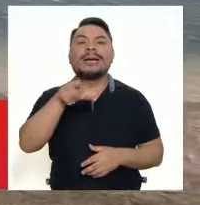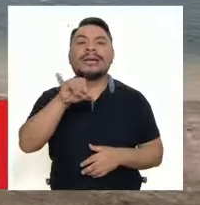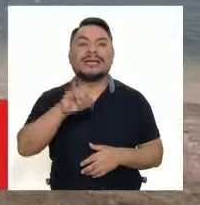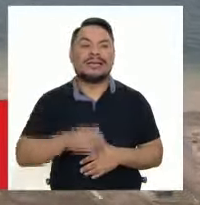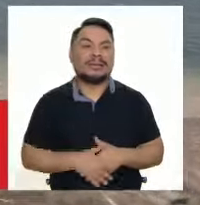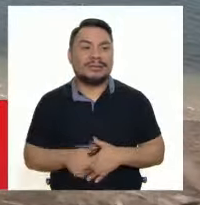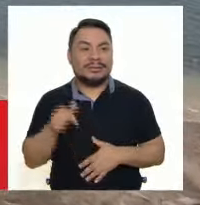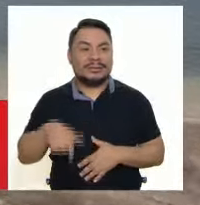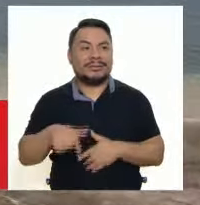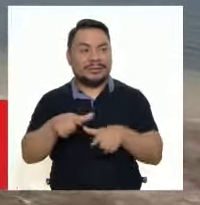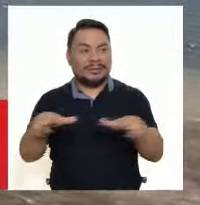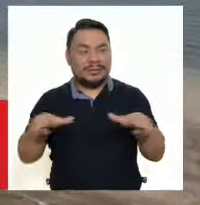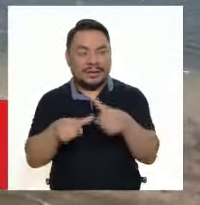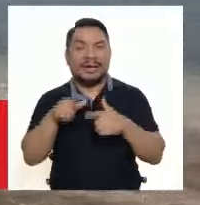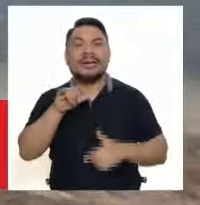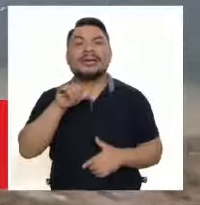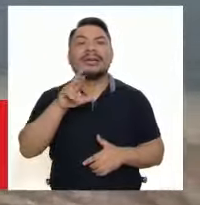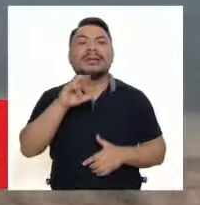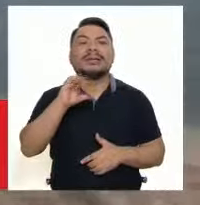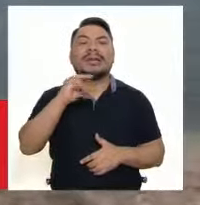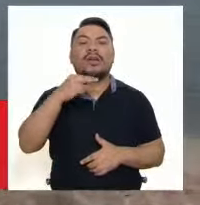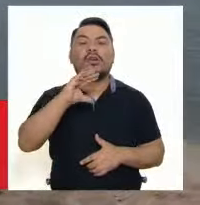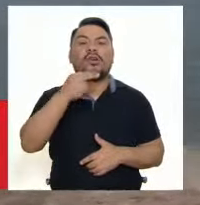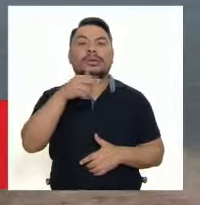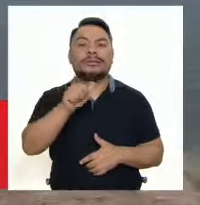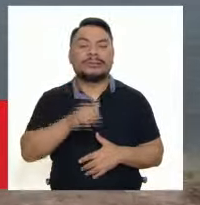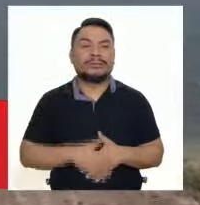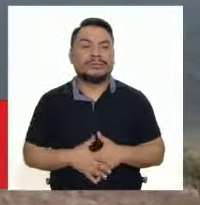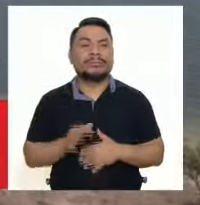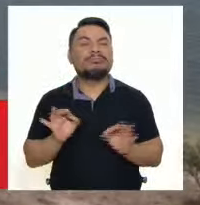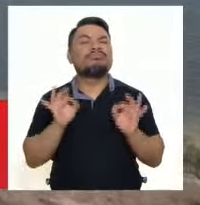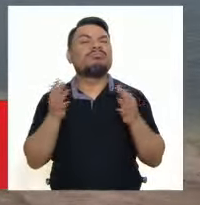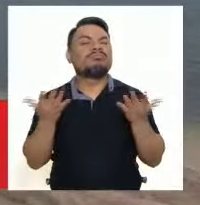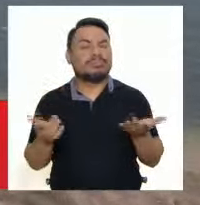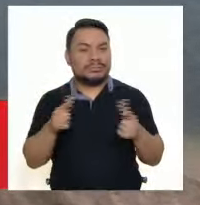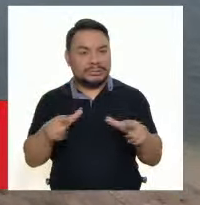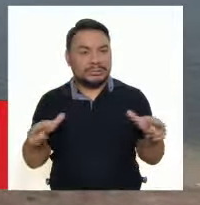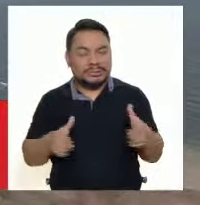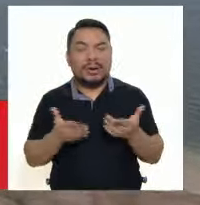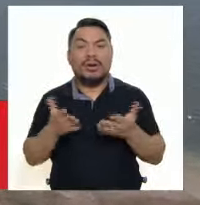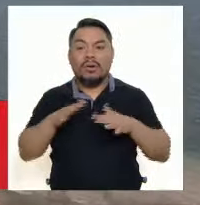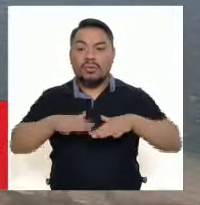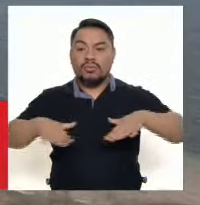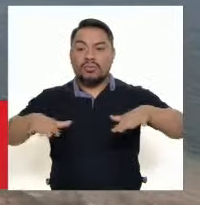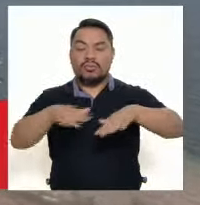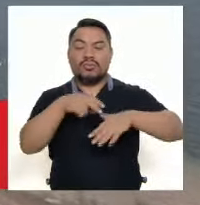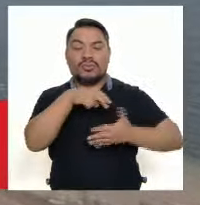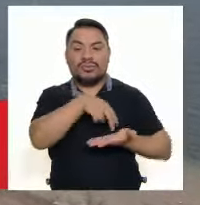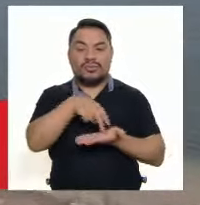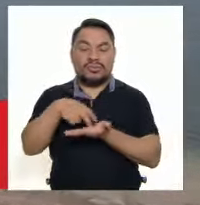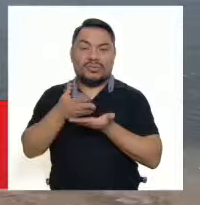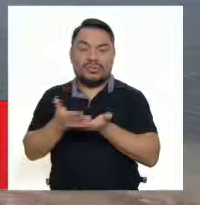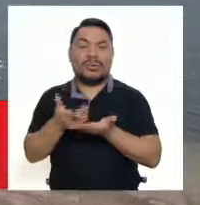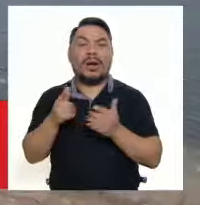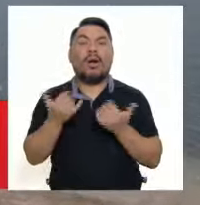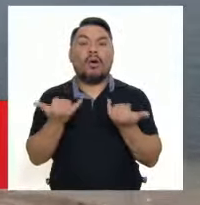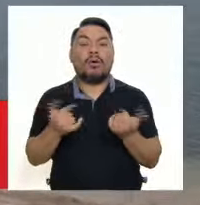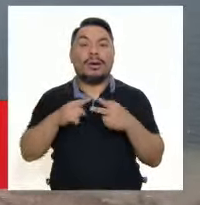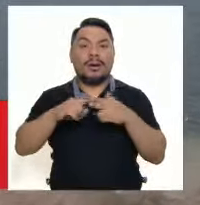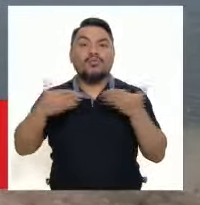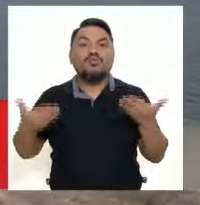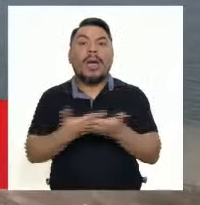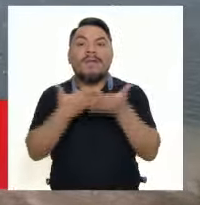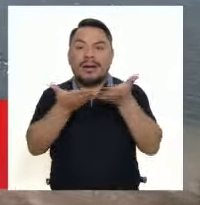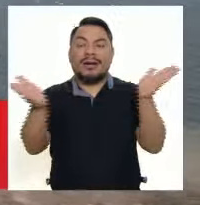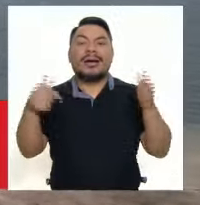el puerto de Yarinacocha y específicamente en el bulevar que va a ser inaugurado el día de hoy a las 6